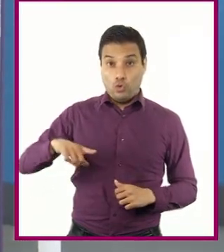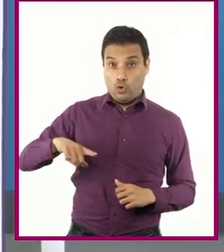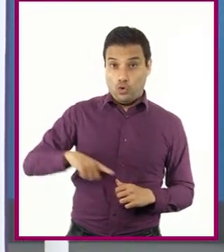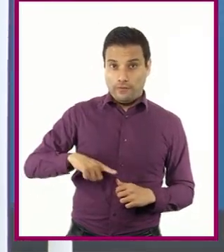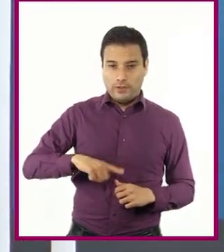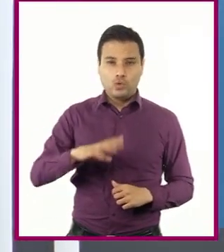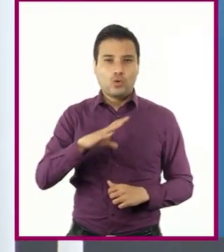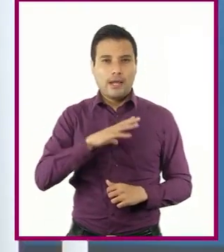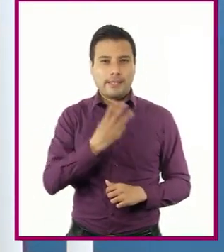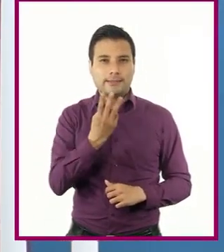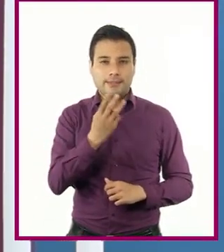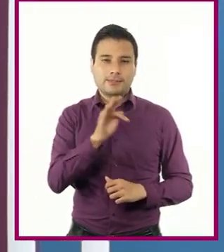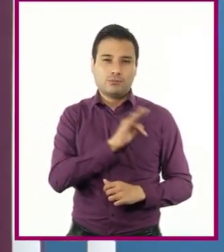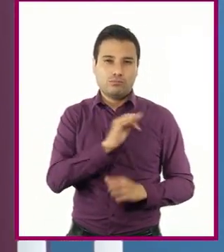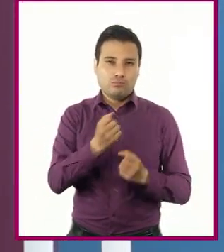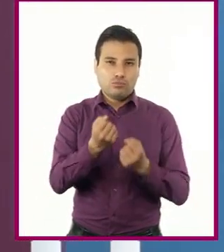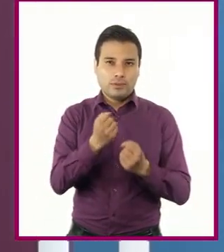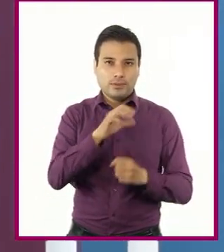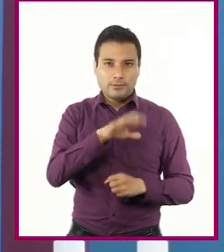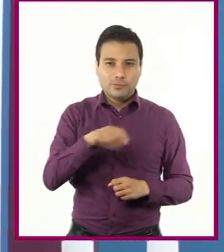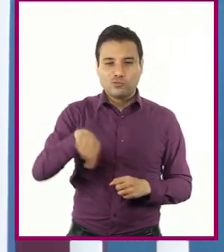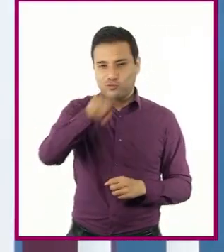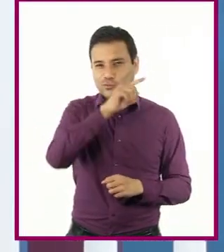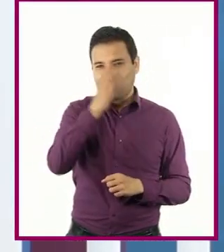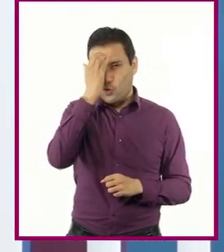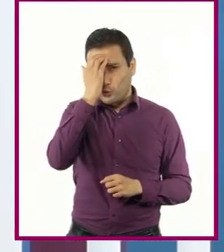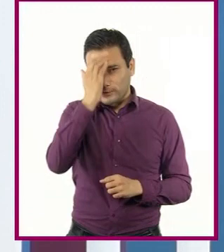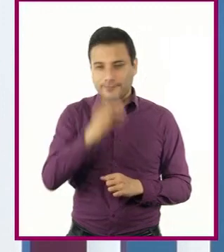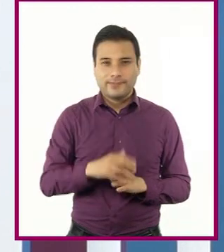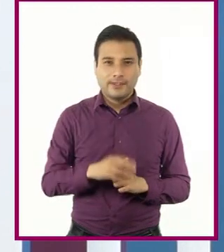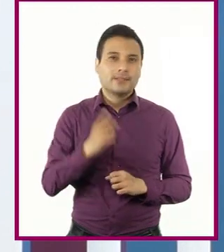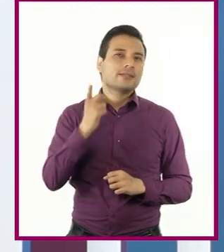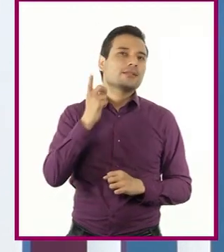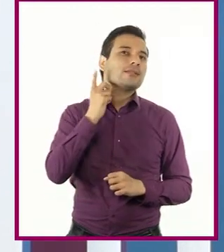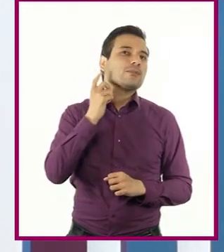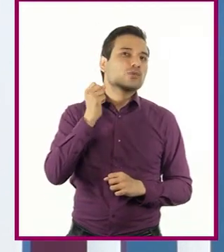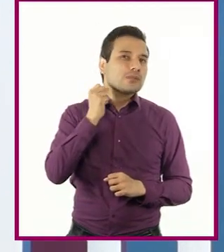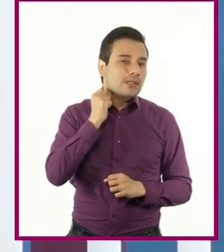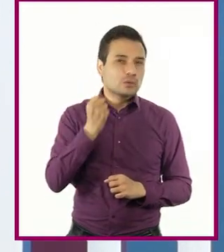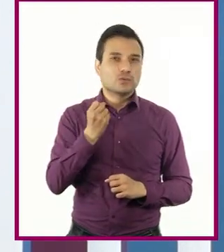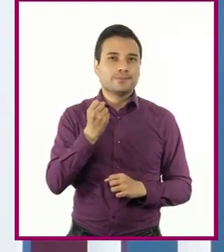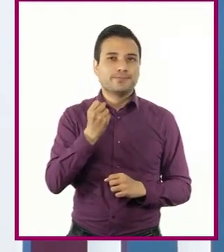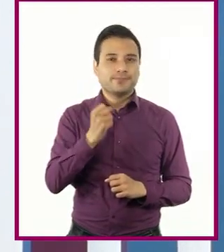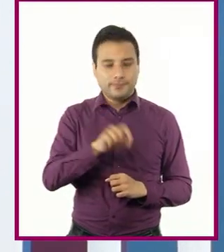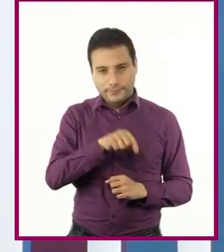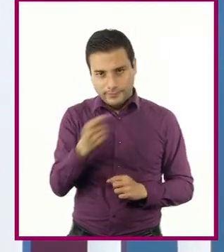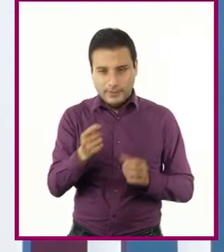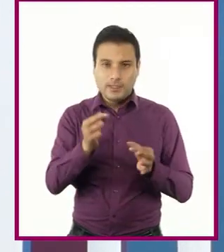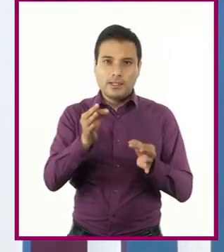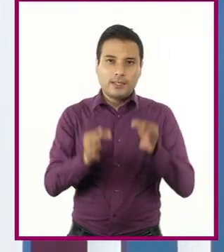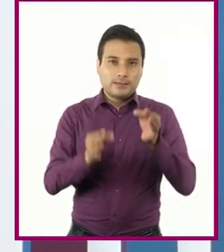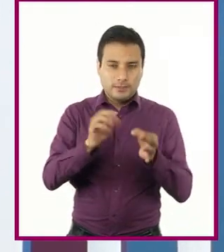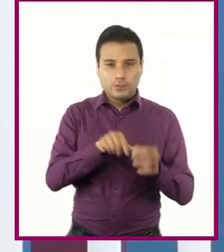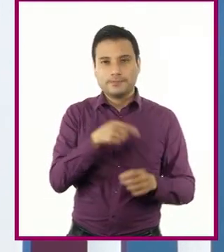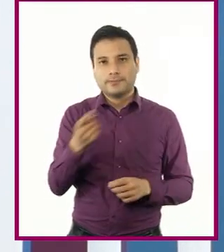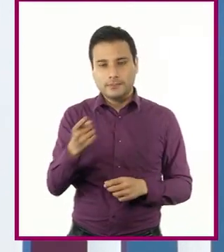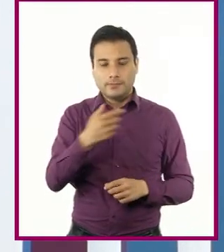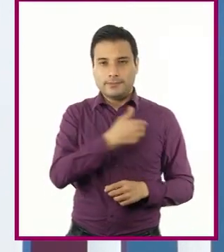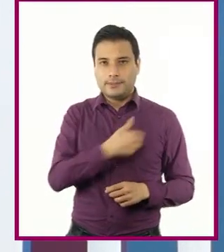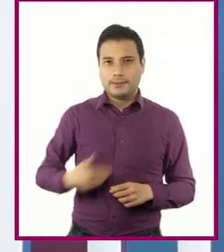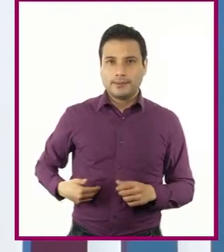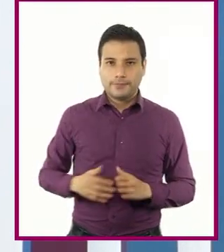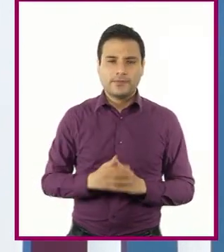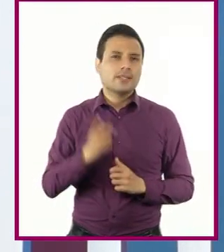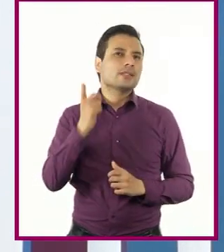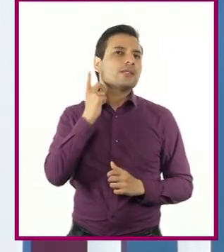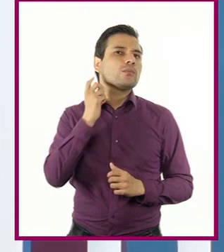De seguro ya saben cuáles son: legislativo, ejecutivo y judicial. El poder legislativo elabora